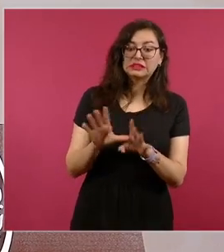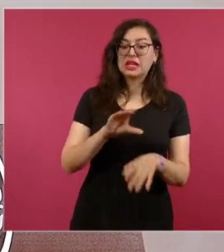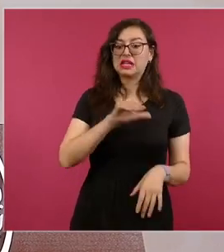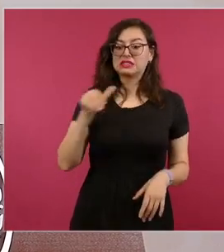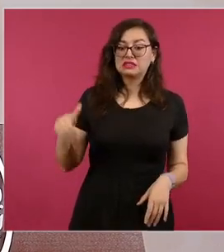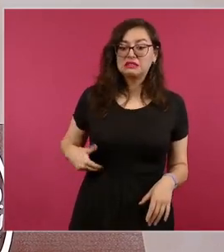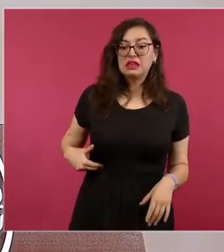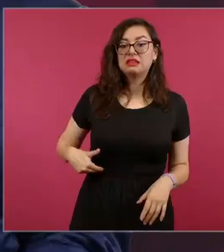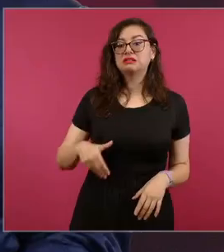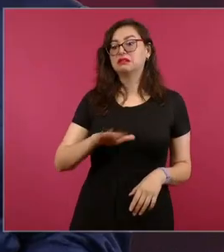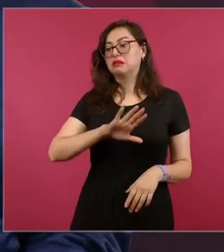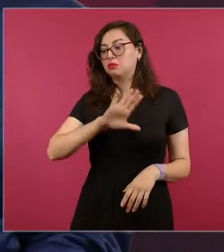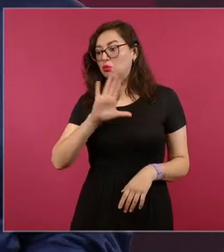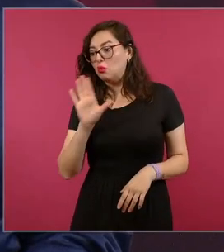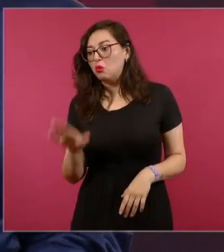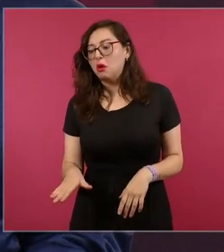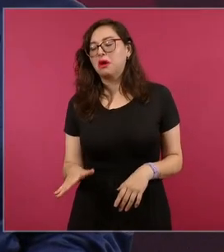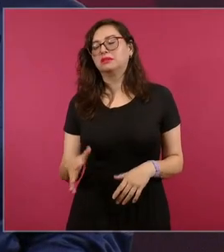pierden la vida